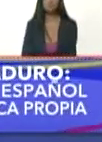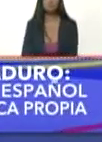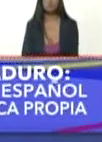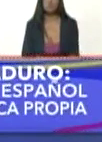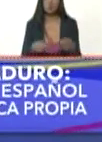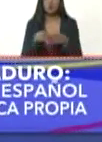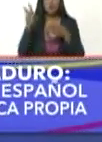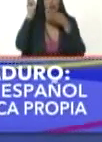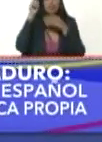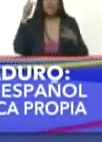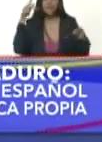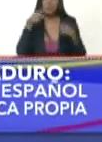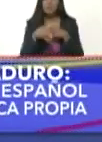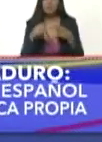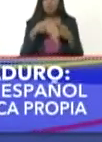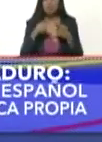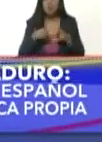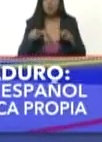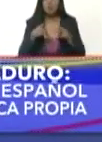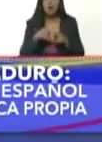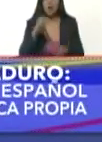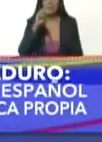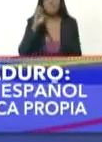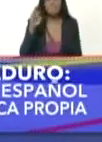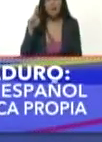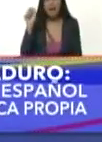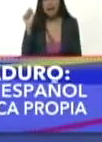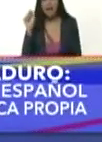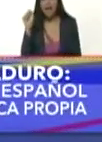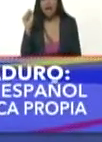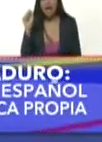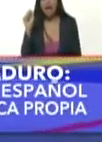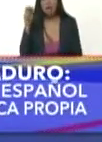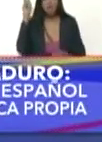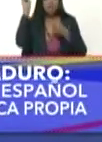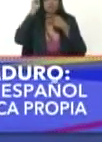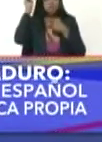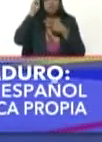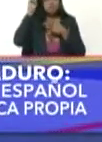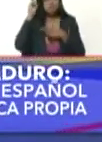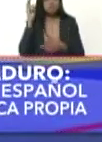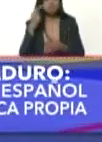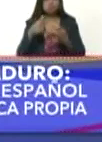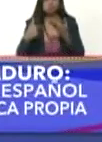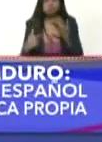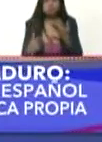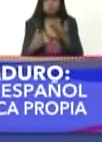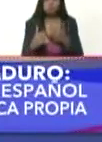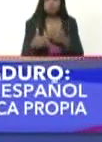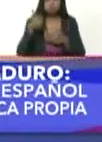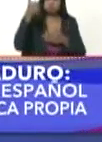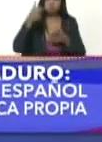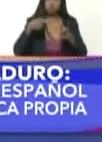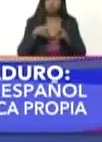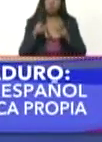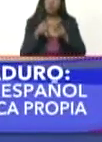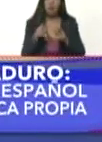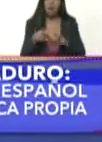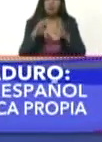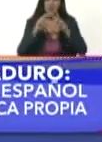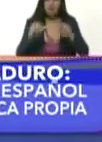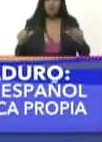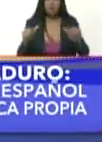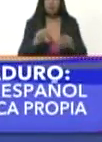Guaycamacuto, Naiguatá, Mara, Terepaima, los grandes caciques de este gran